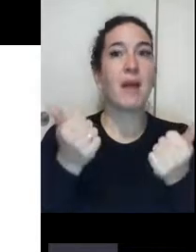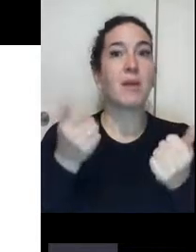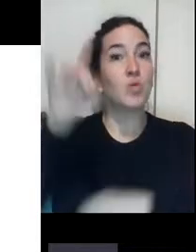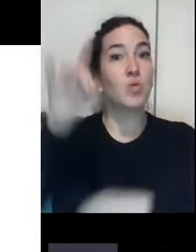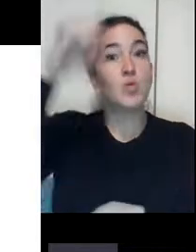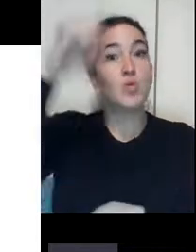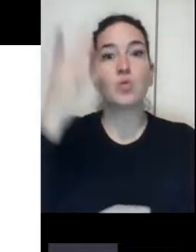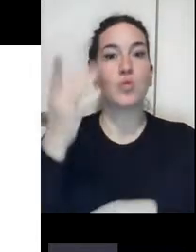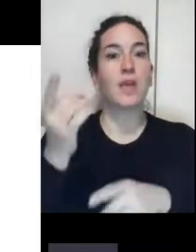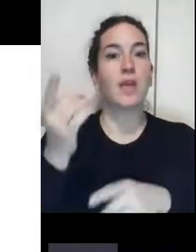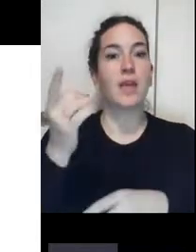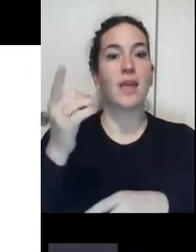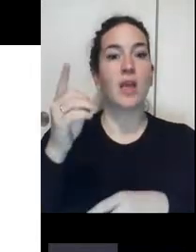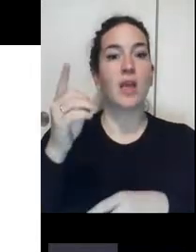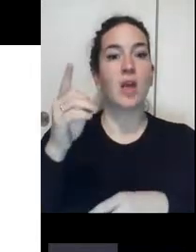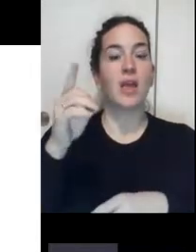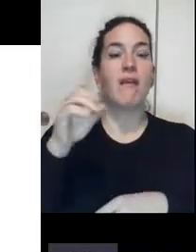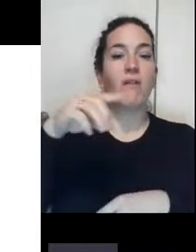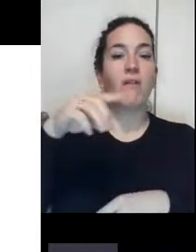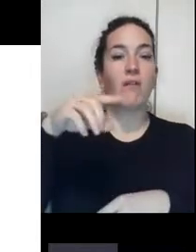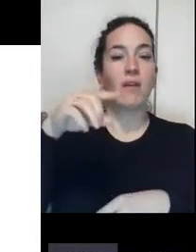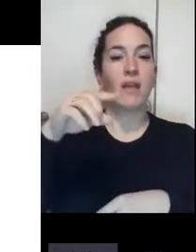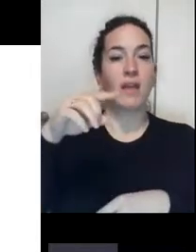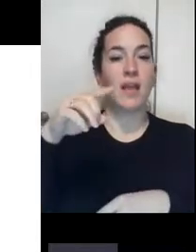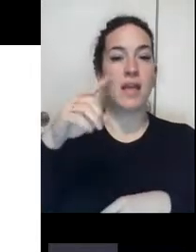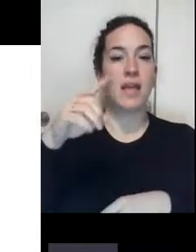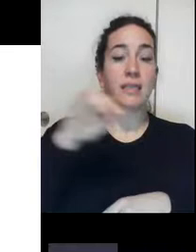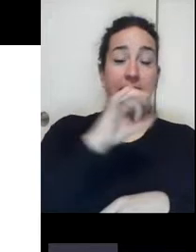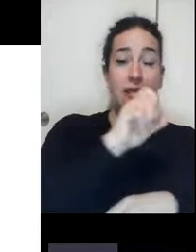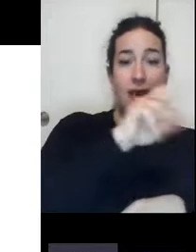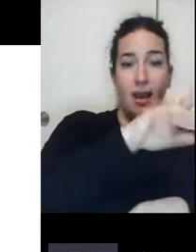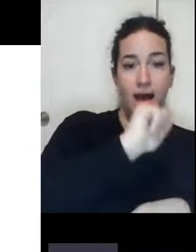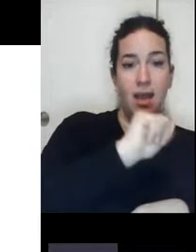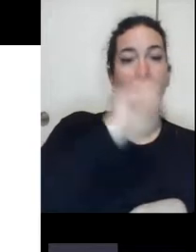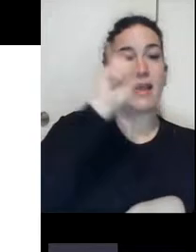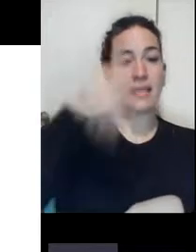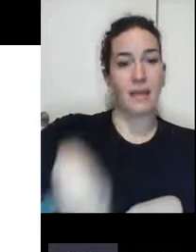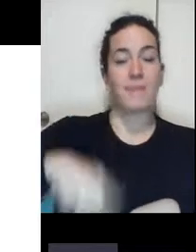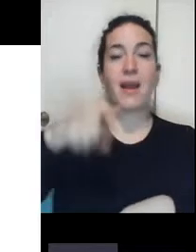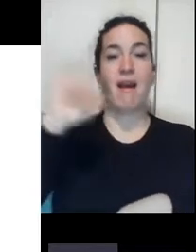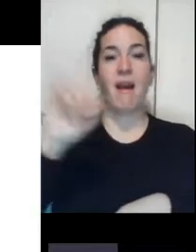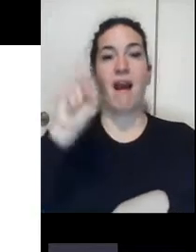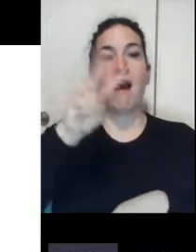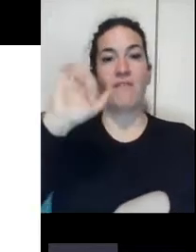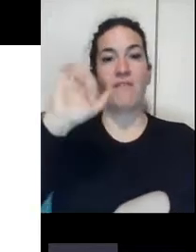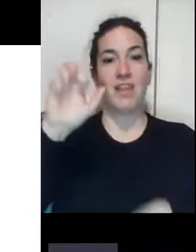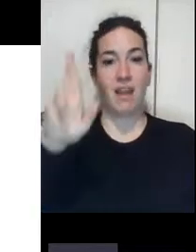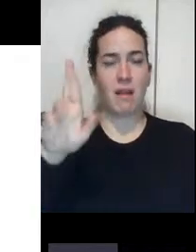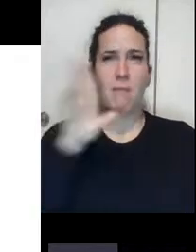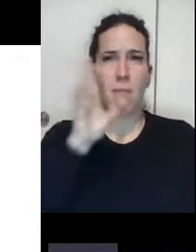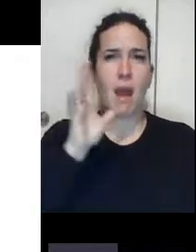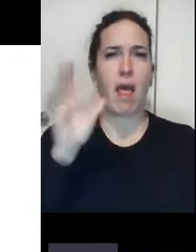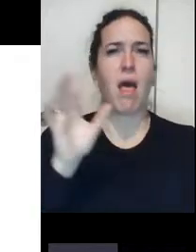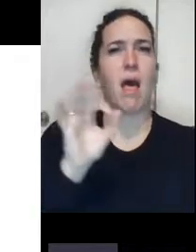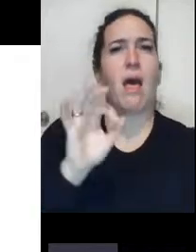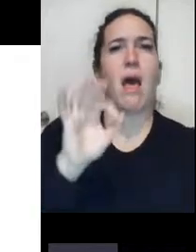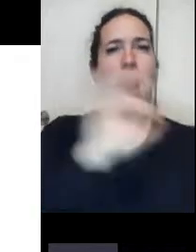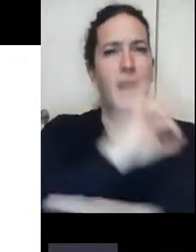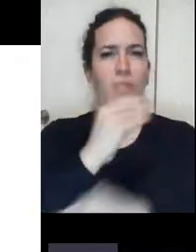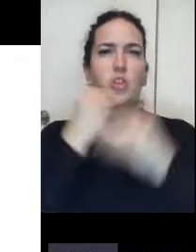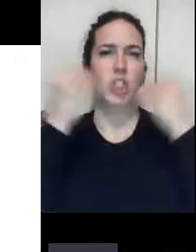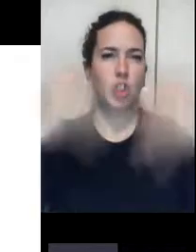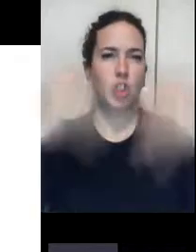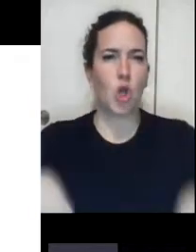Rodríguez Abengózar y de la profesora Sara Núñez de Prado, para los distintos grados, que hablaremos también de historia, periodismo,